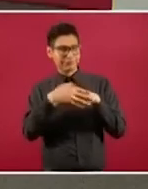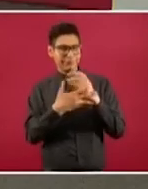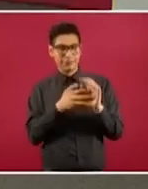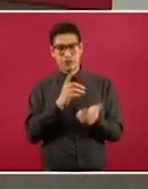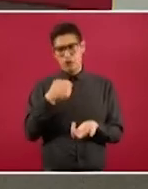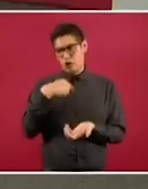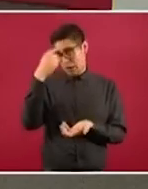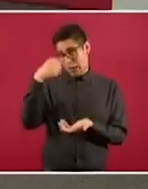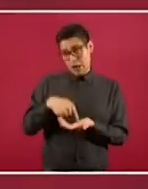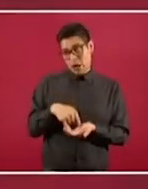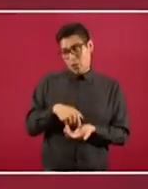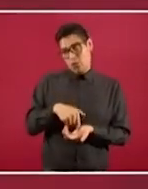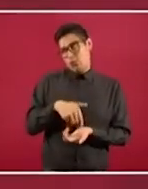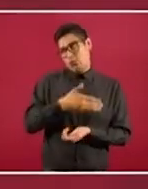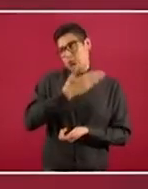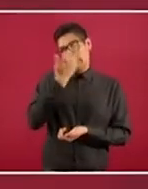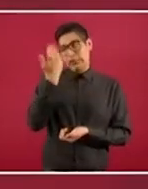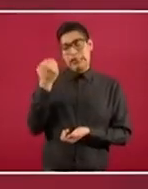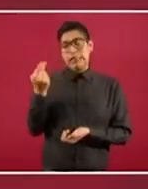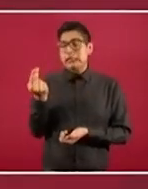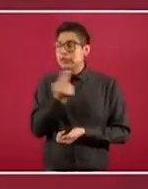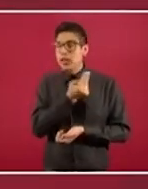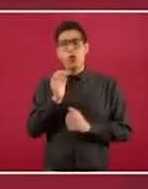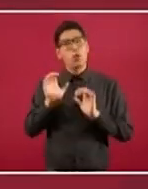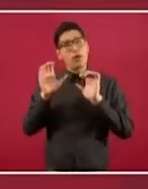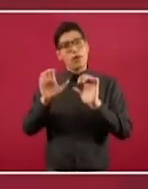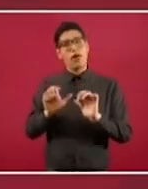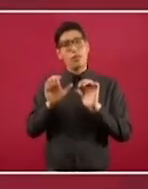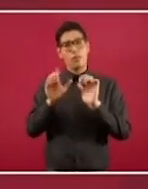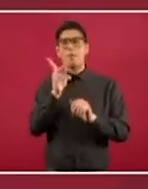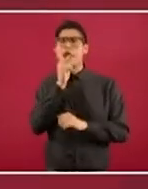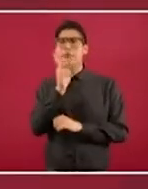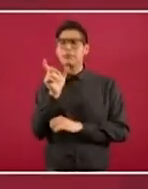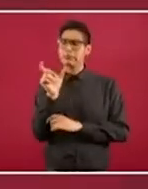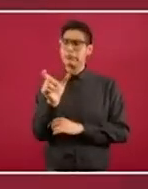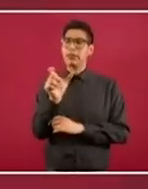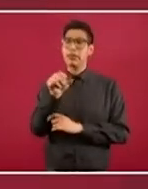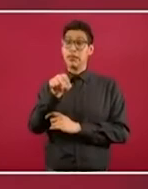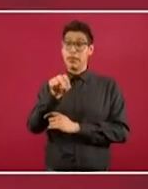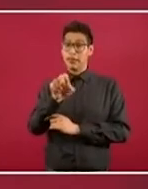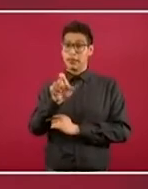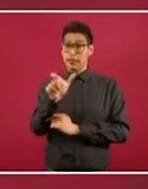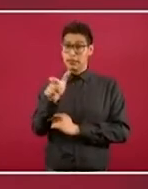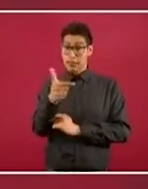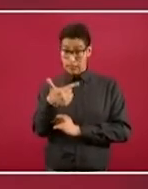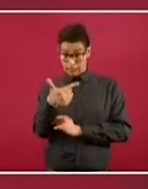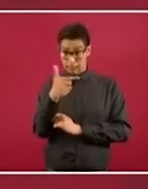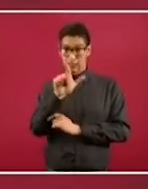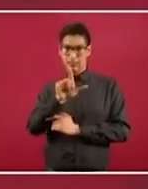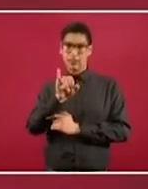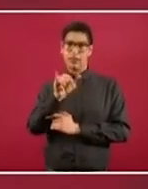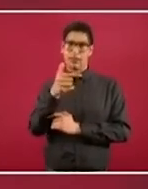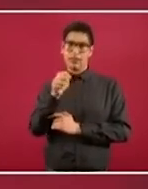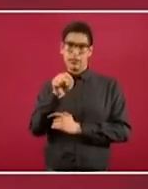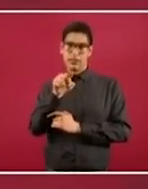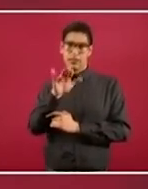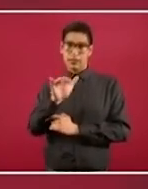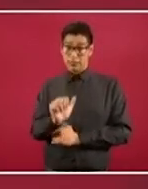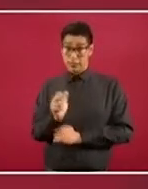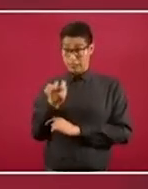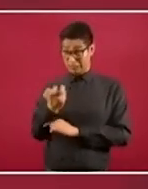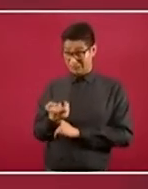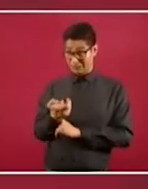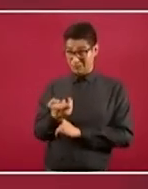muy aventurado y debe ser muy cauteloso hablar de un concepto tan